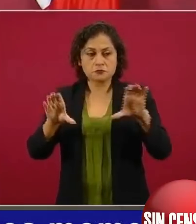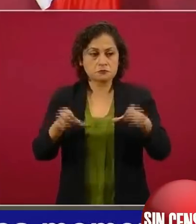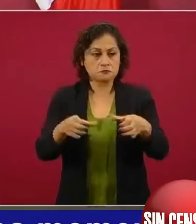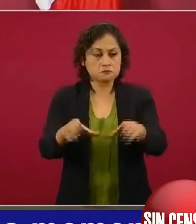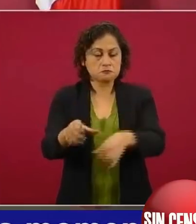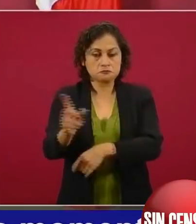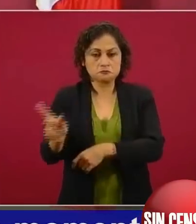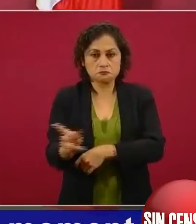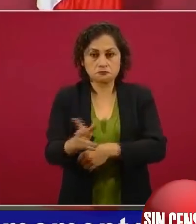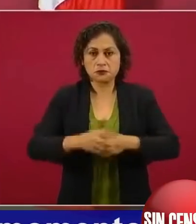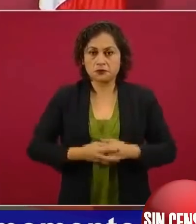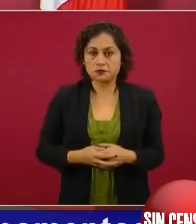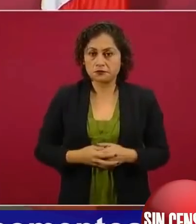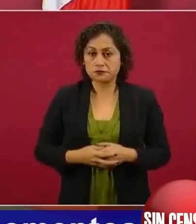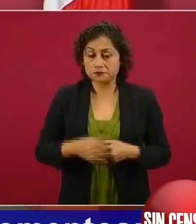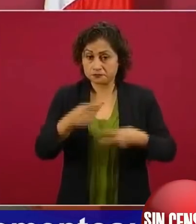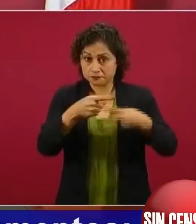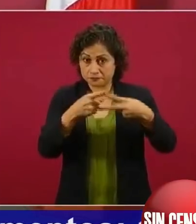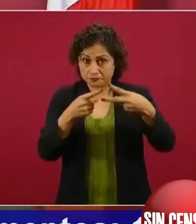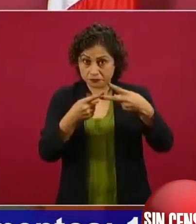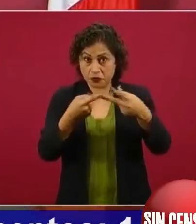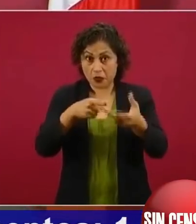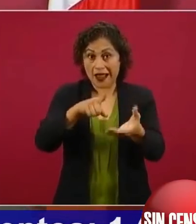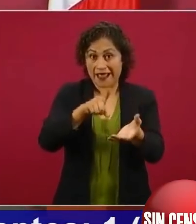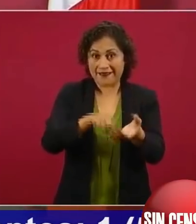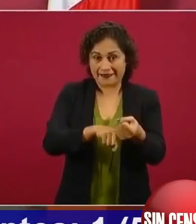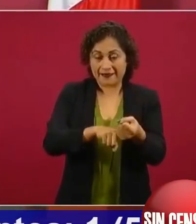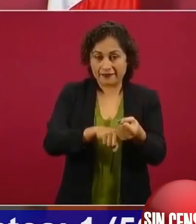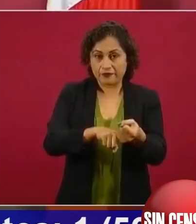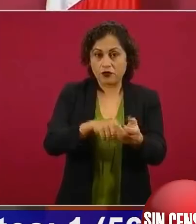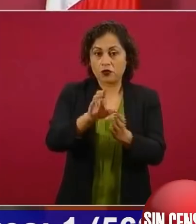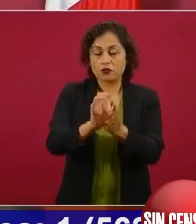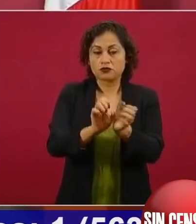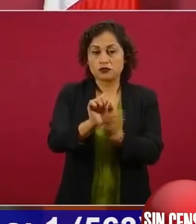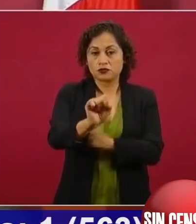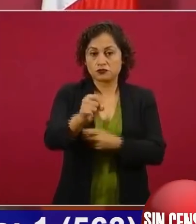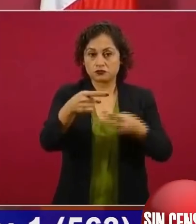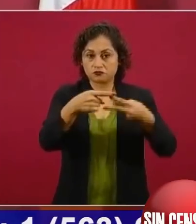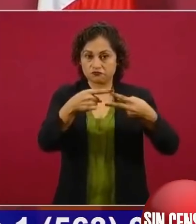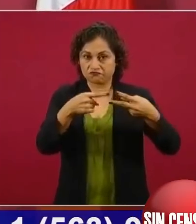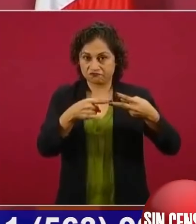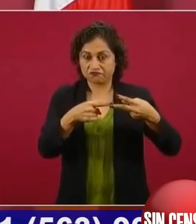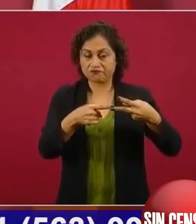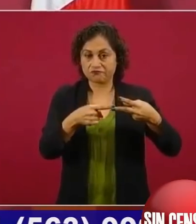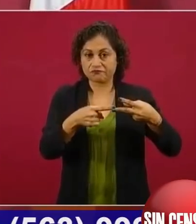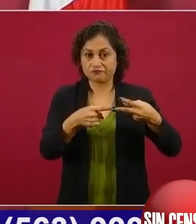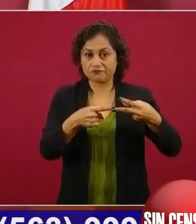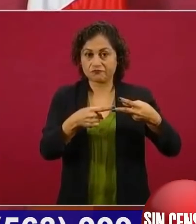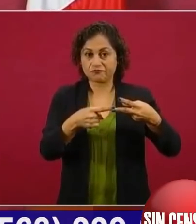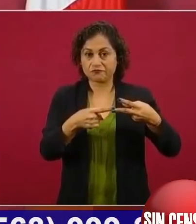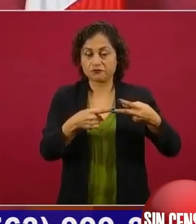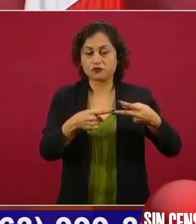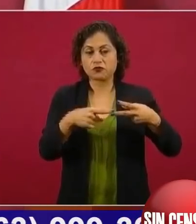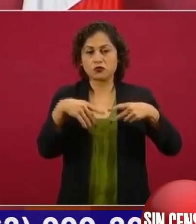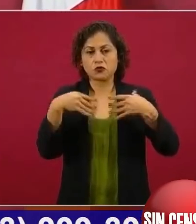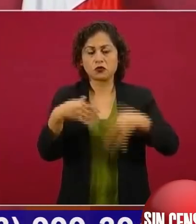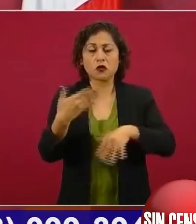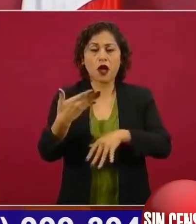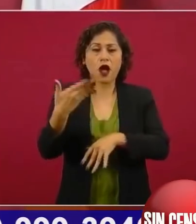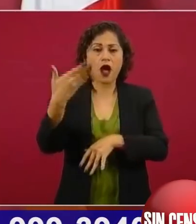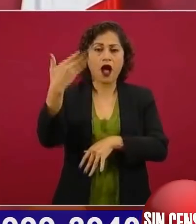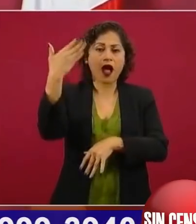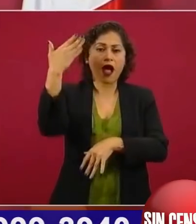Esos dos principios, no intervención y autodeterminación de los pueblos, tienen su origen